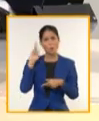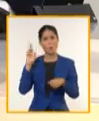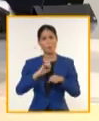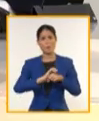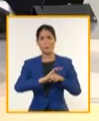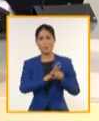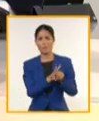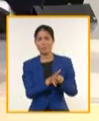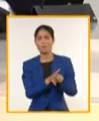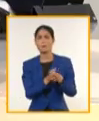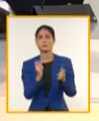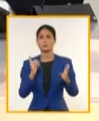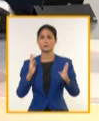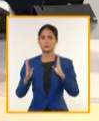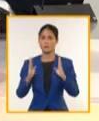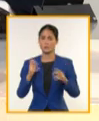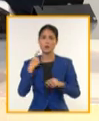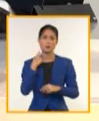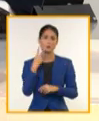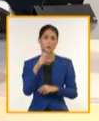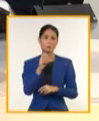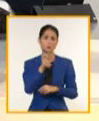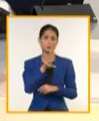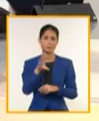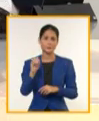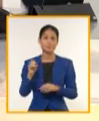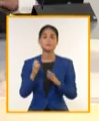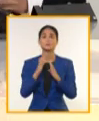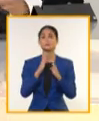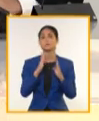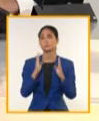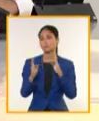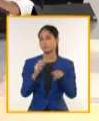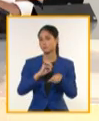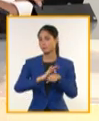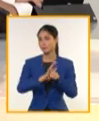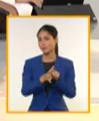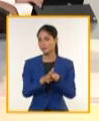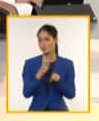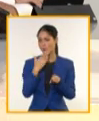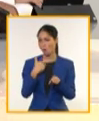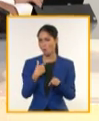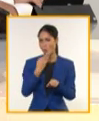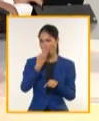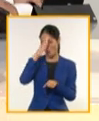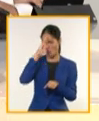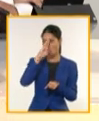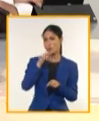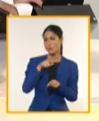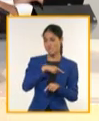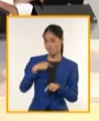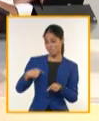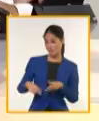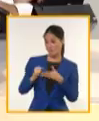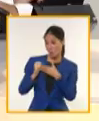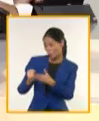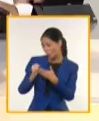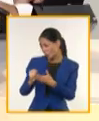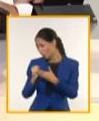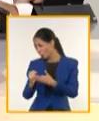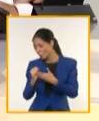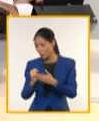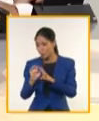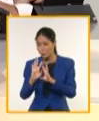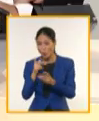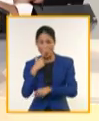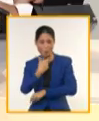una forma reciente. ¿En qué medida China apoyó al mundo con sus vacunas, apoyó al mundo con sus equipos médicos, de la